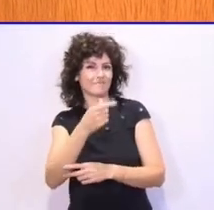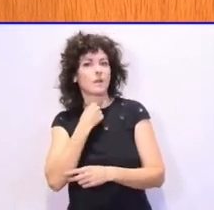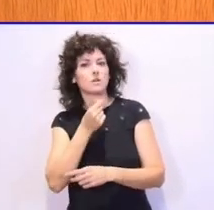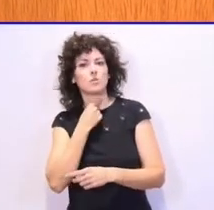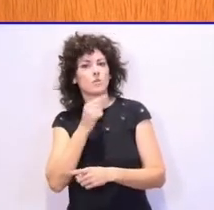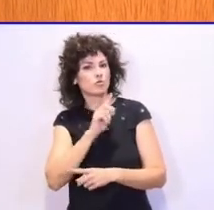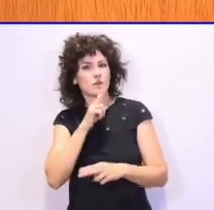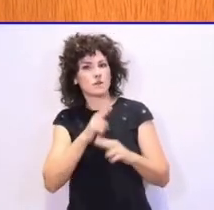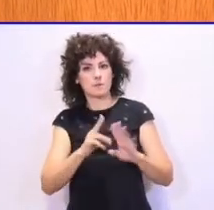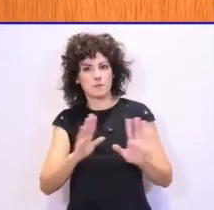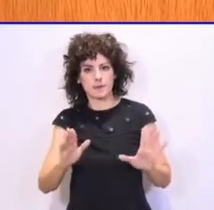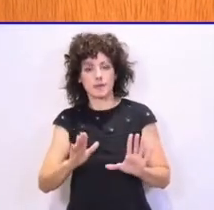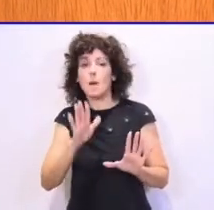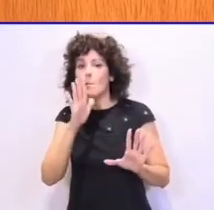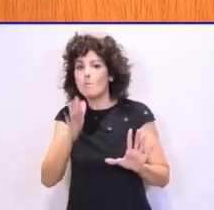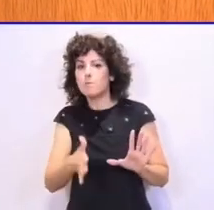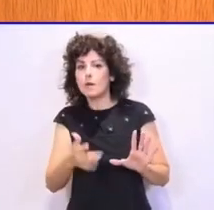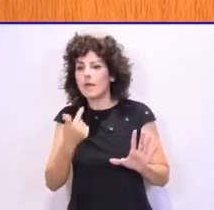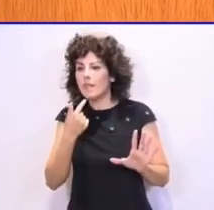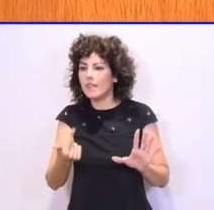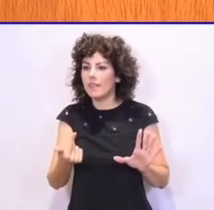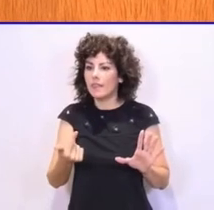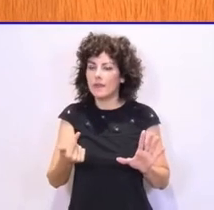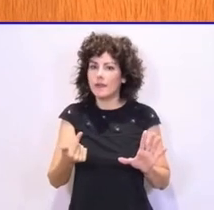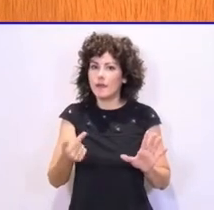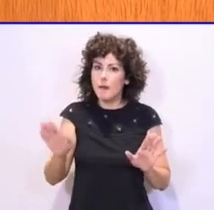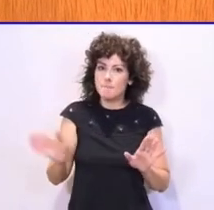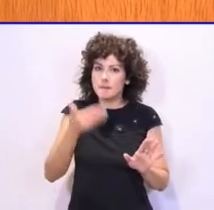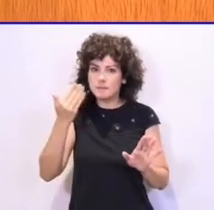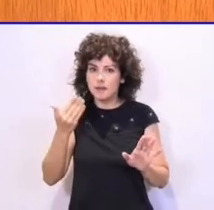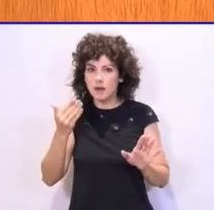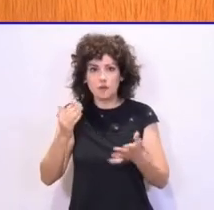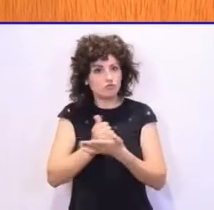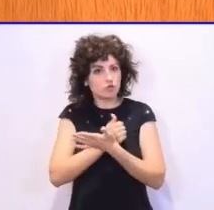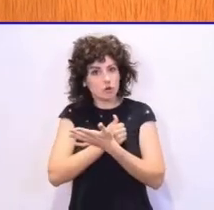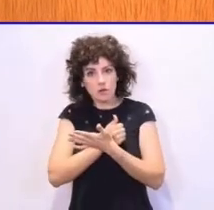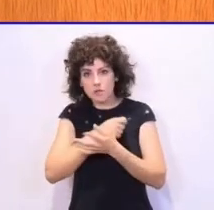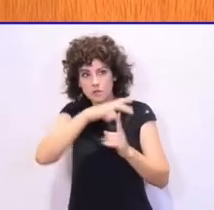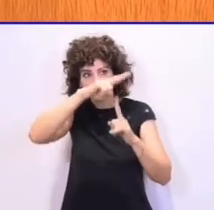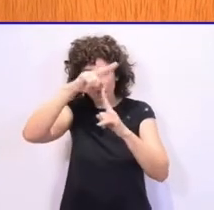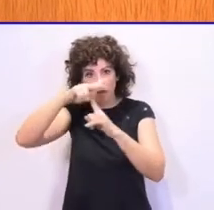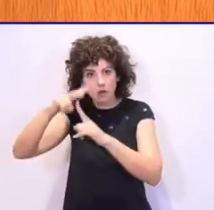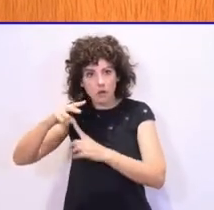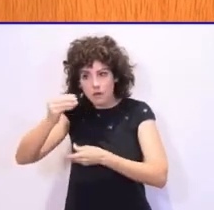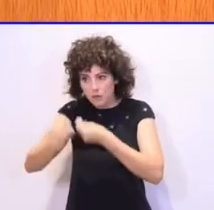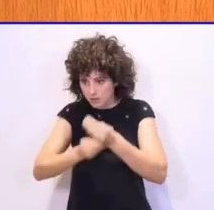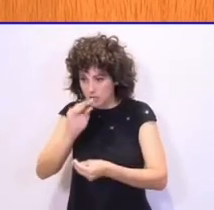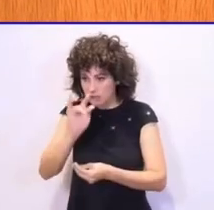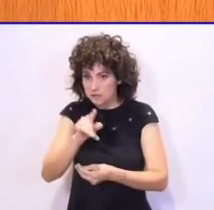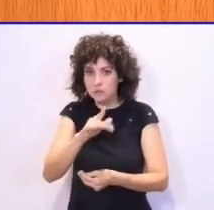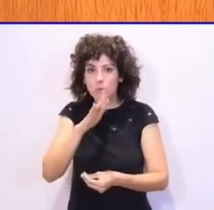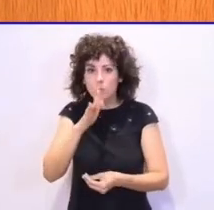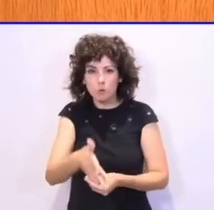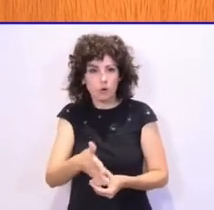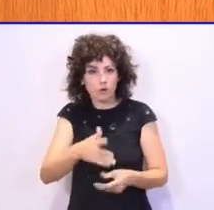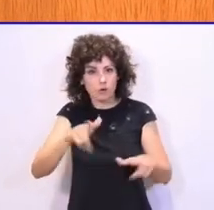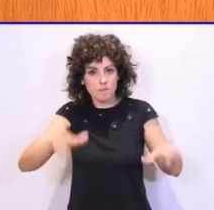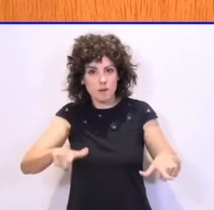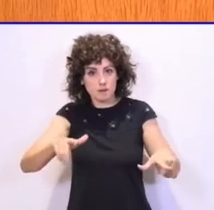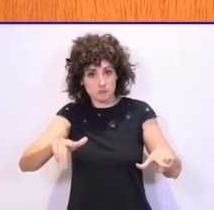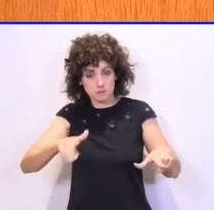el nombre pero porque qu han dejado ustedes que pasaran todas esas e todos esos e parques en